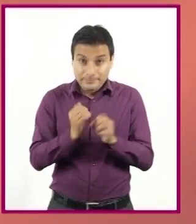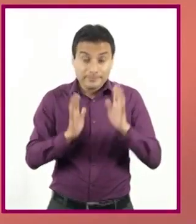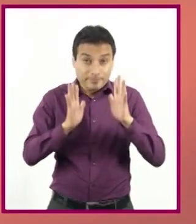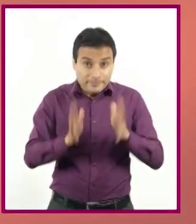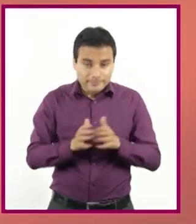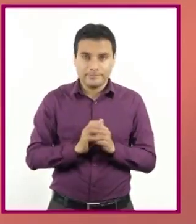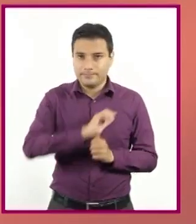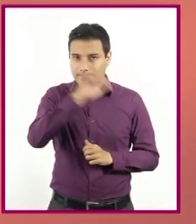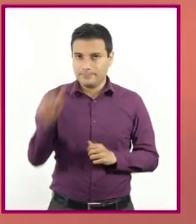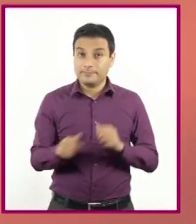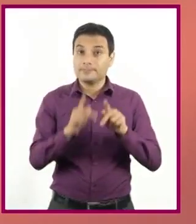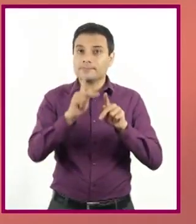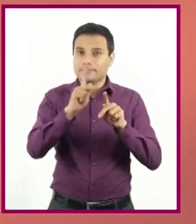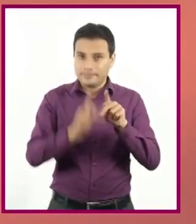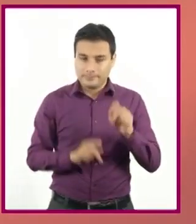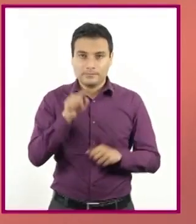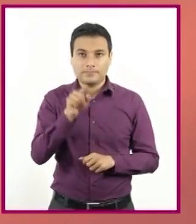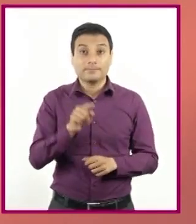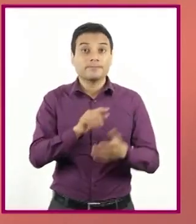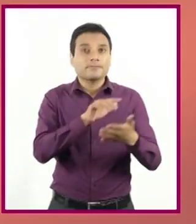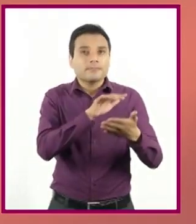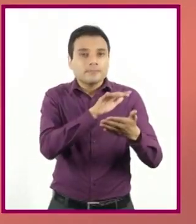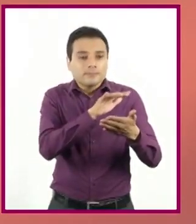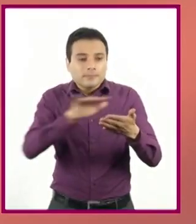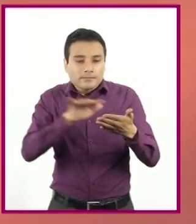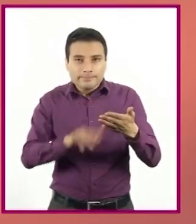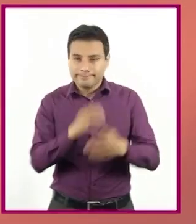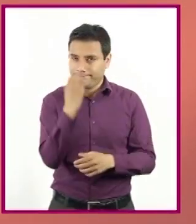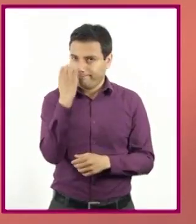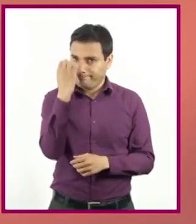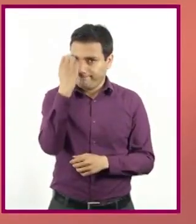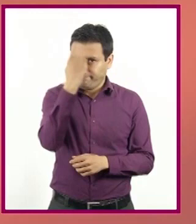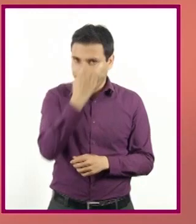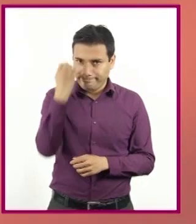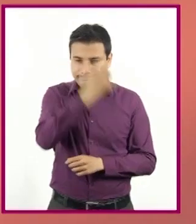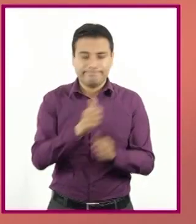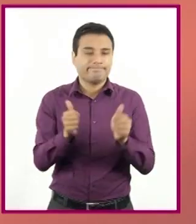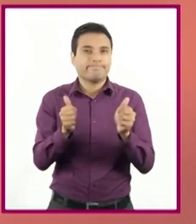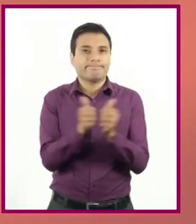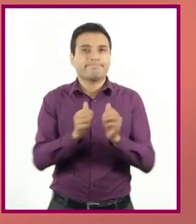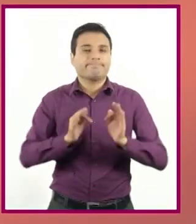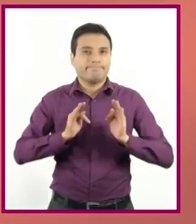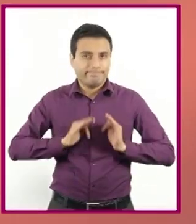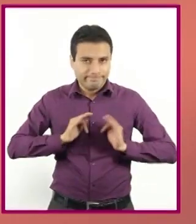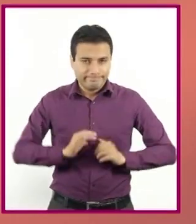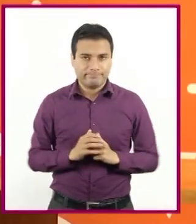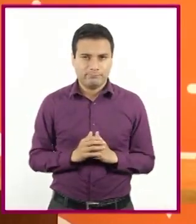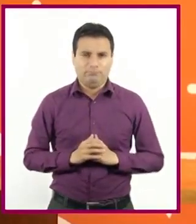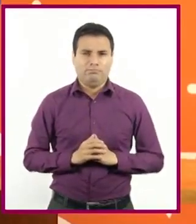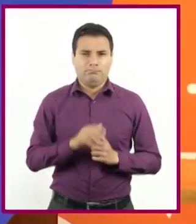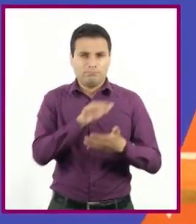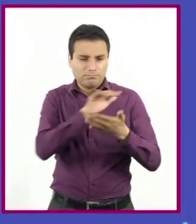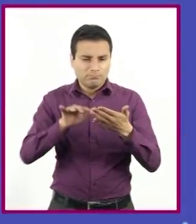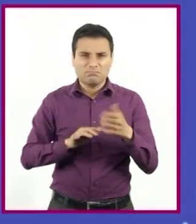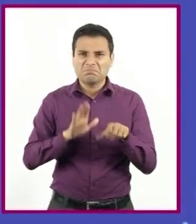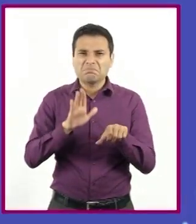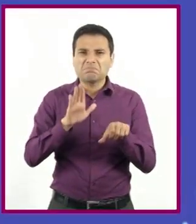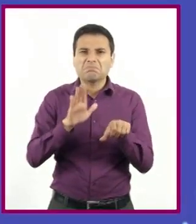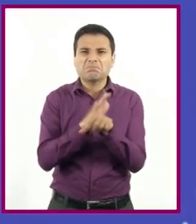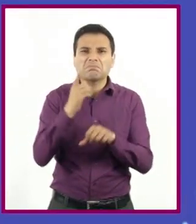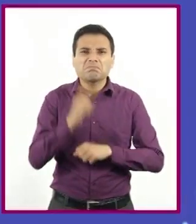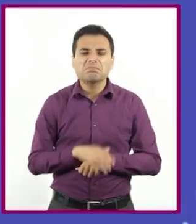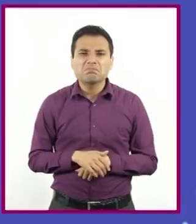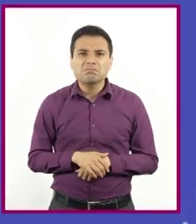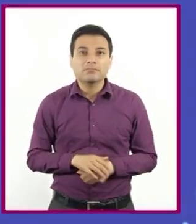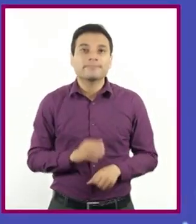un alto para leer y analizarla con calma. Esto se debe hacer con la finalidad de